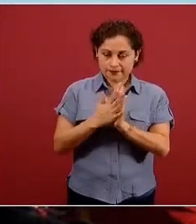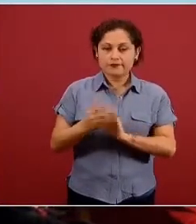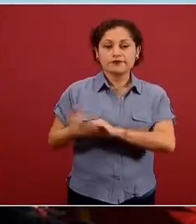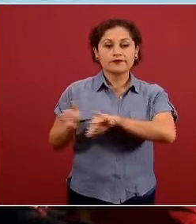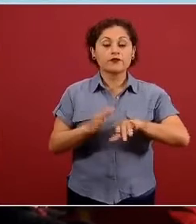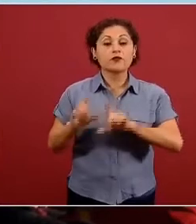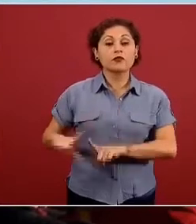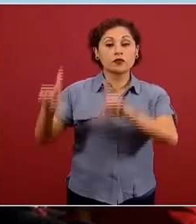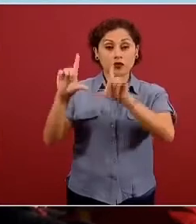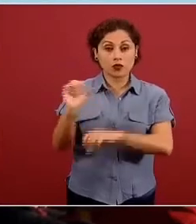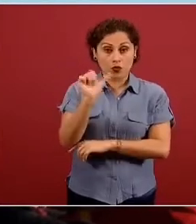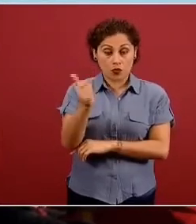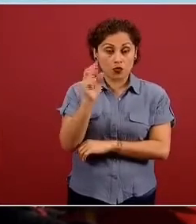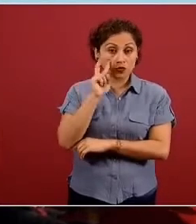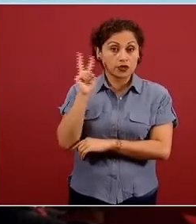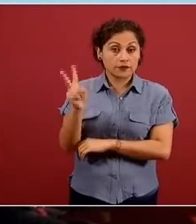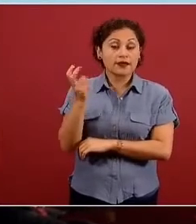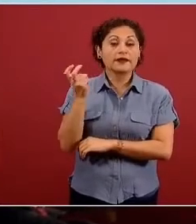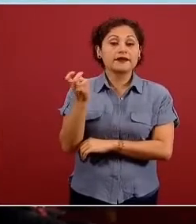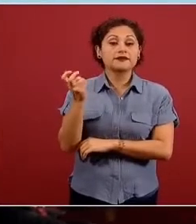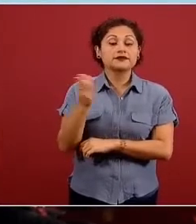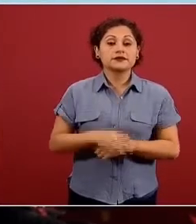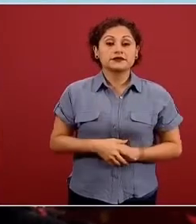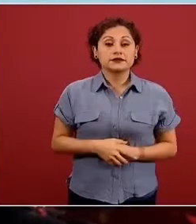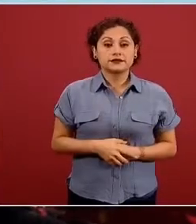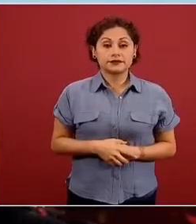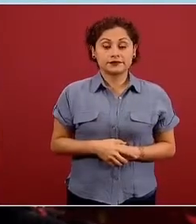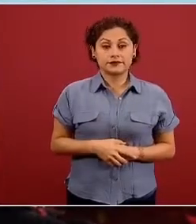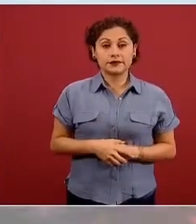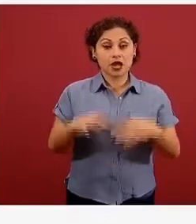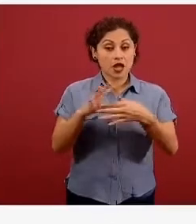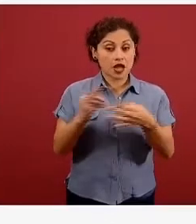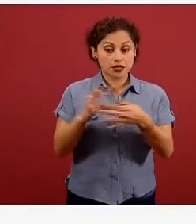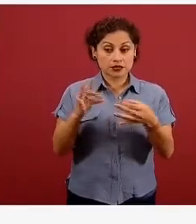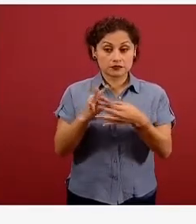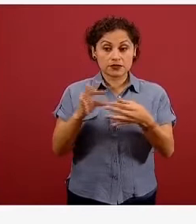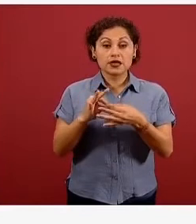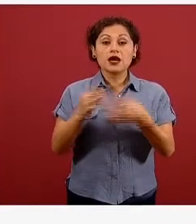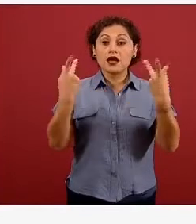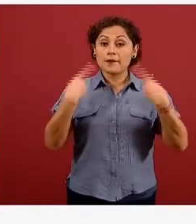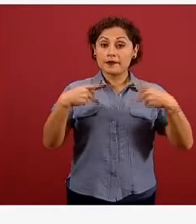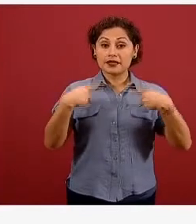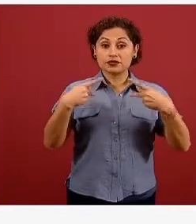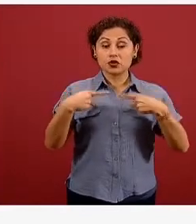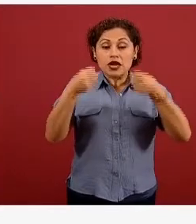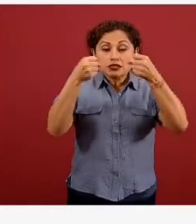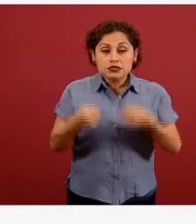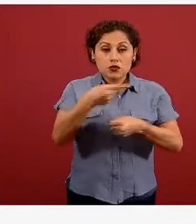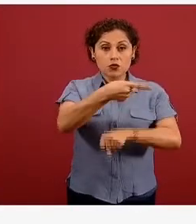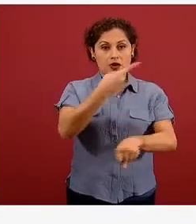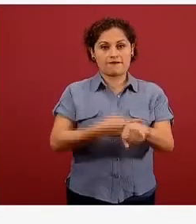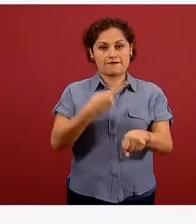finalmente tenemos esta penúltima diapositiva que muestra el proceso de las confirmaciones en las personas que